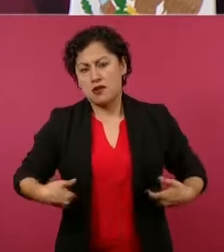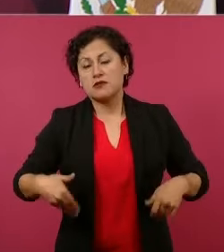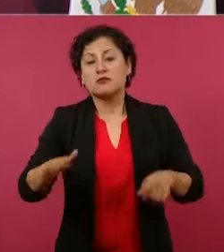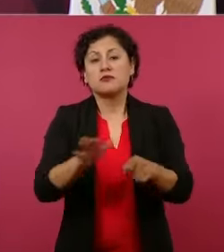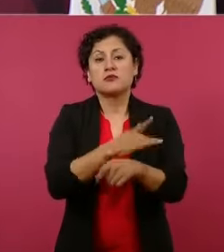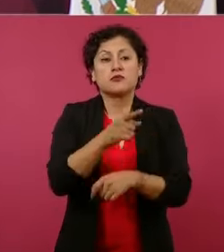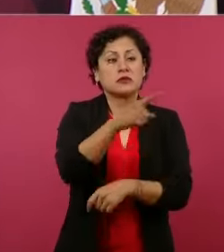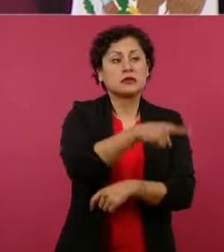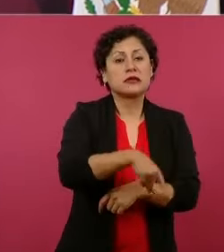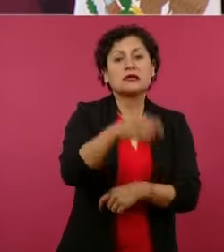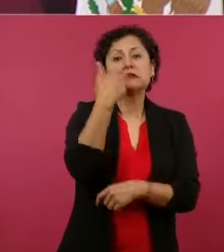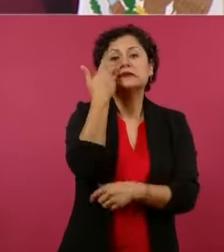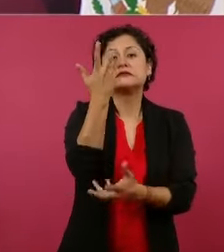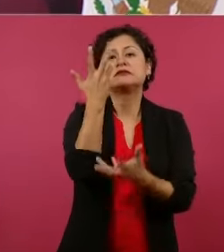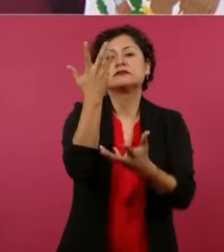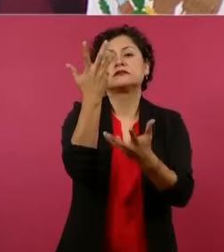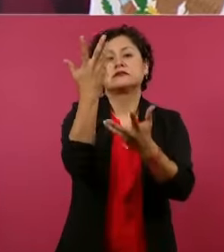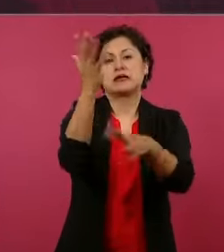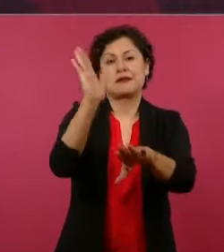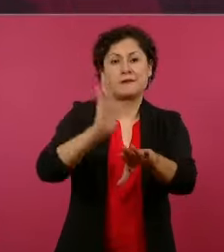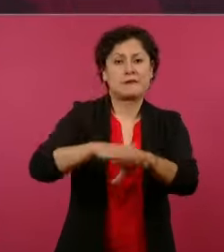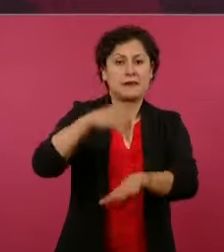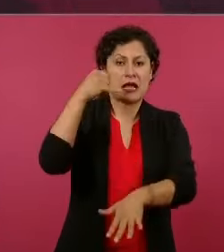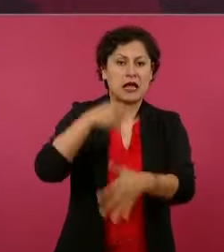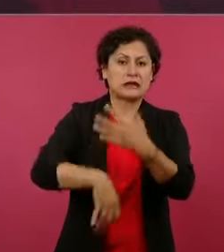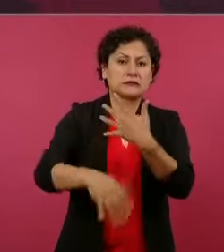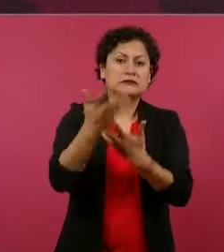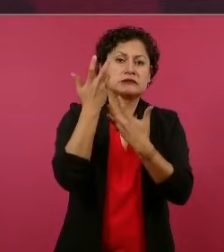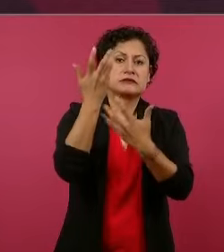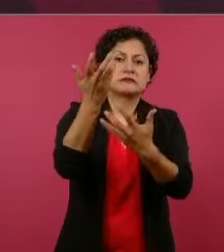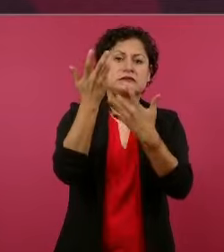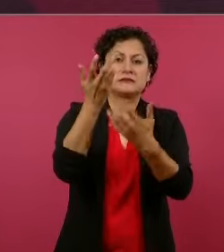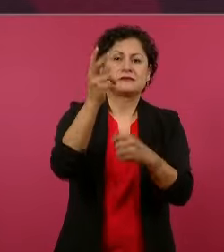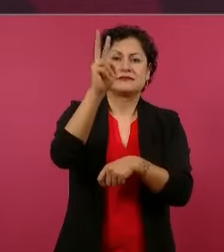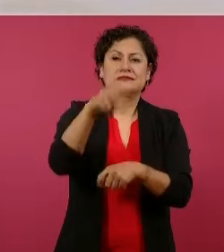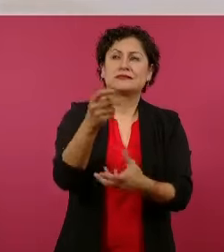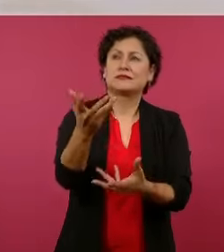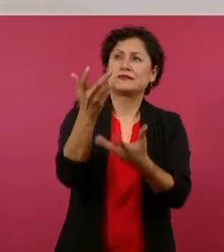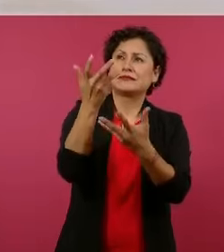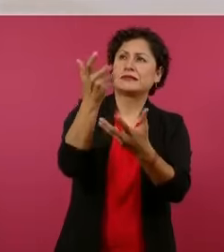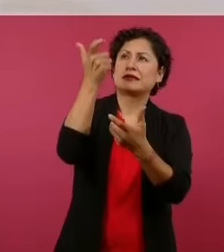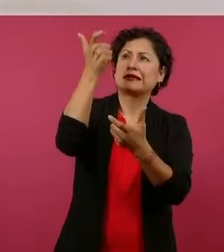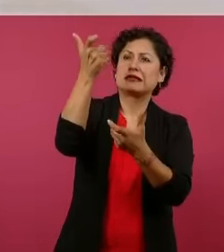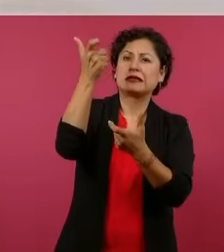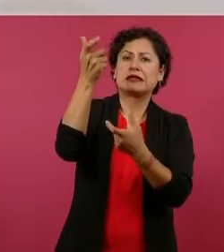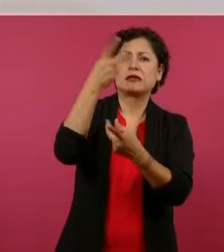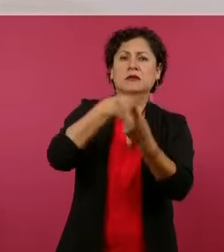ambiciosos los obnubila el dinero